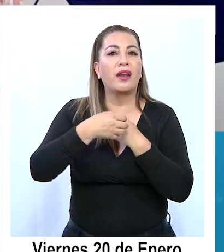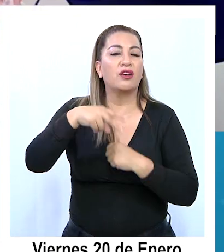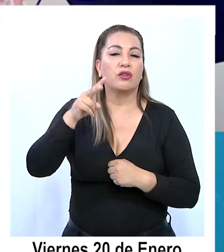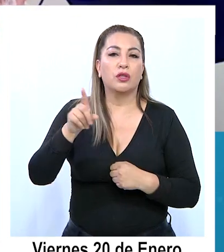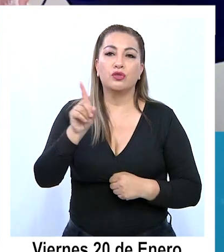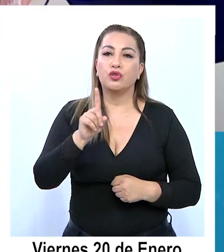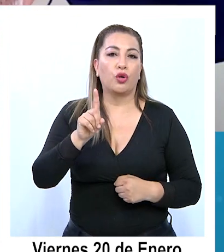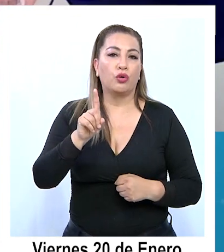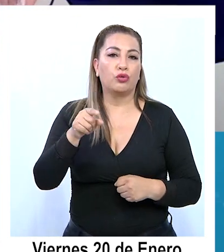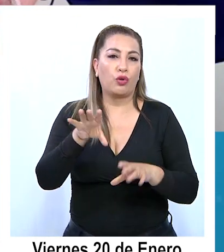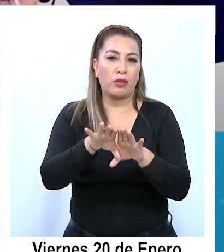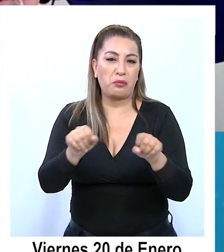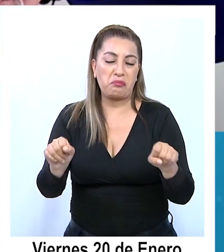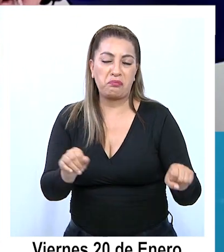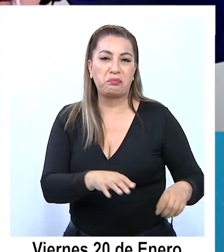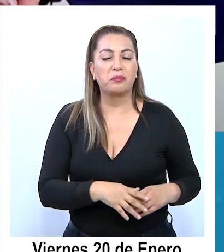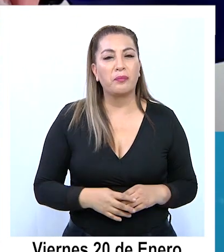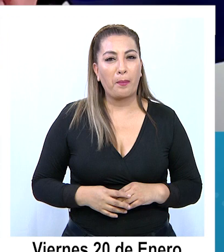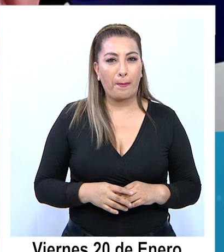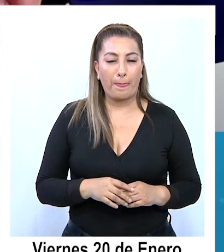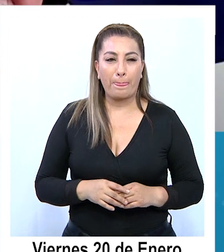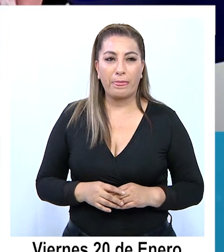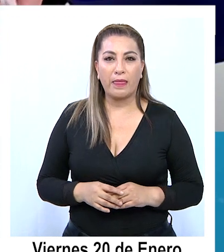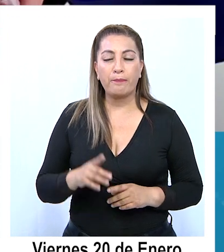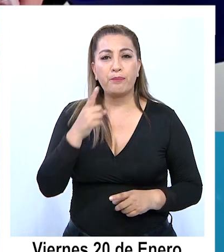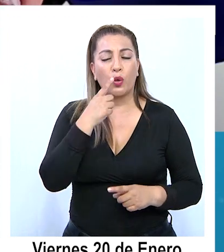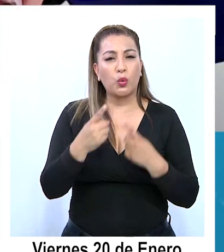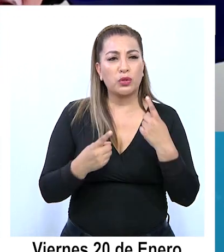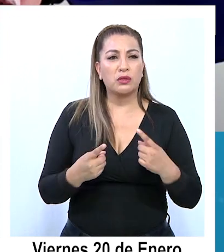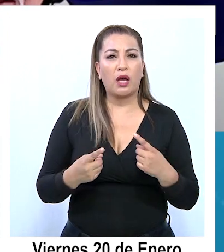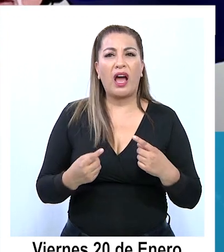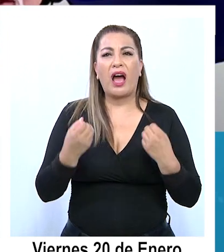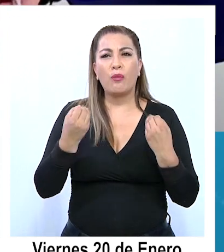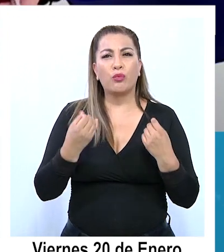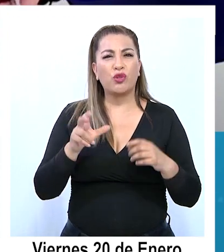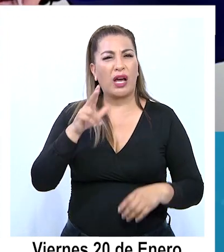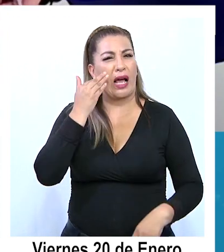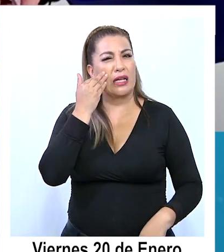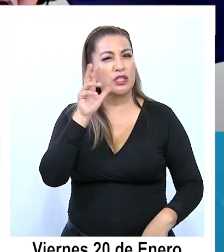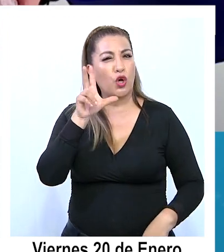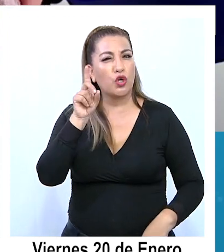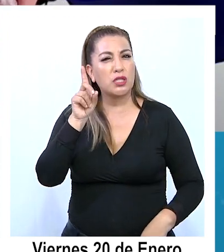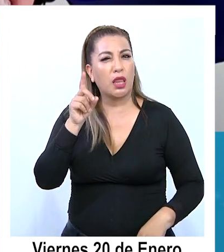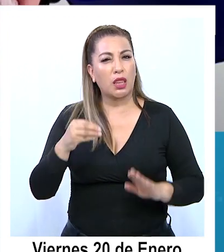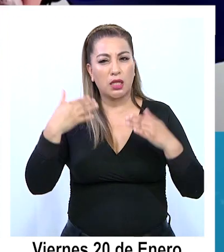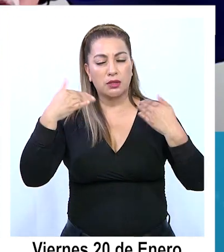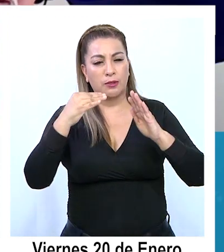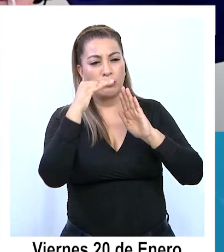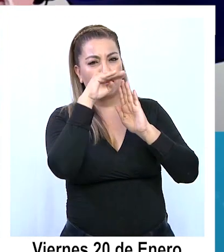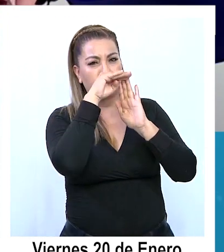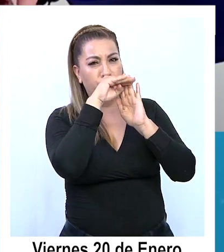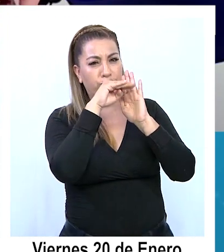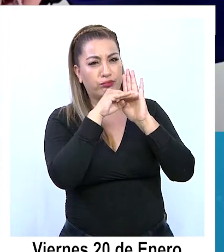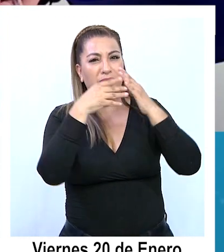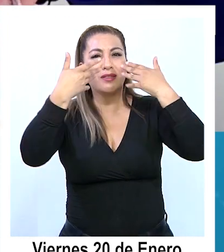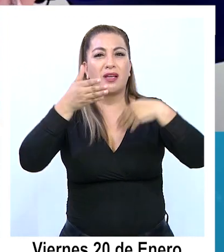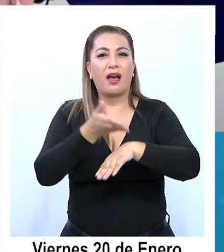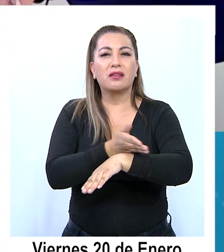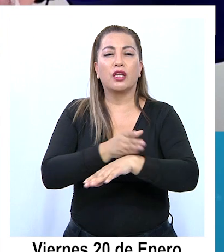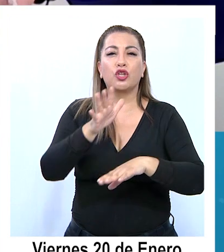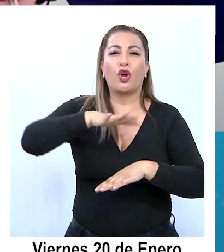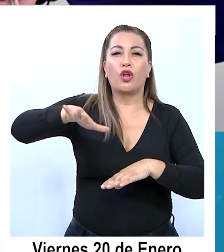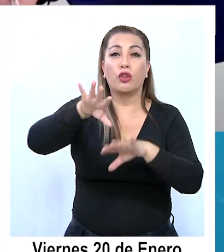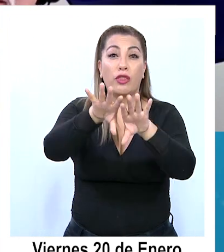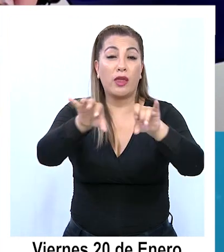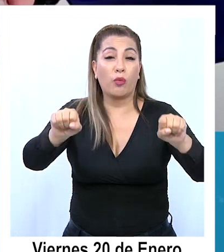Yo no estoy disponible para eso. De todas maneras, hay una cantidad enorme de medidas, entiendo casi 80, que ya están consensuadas